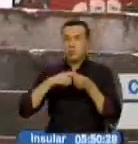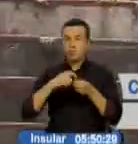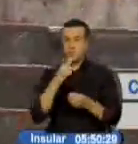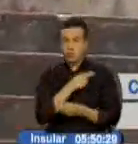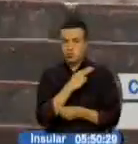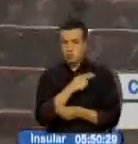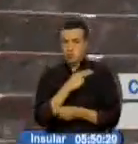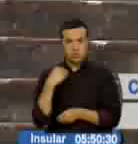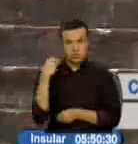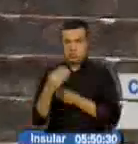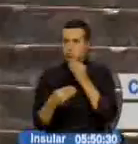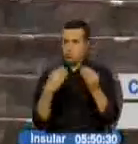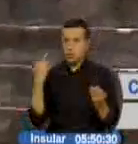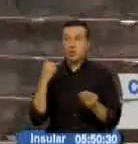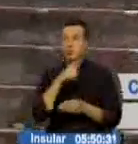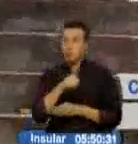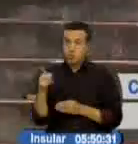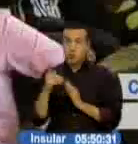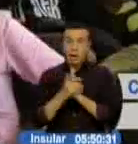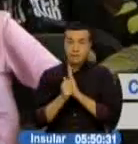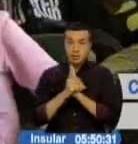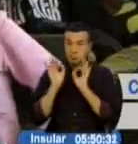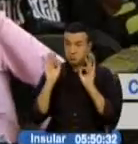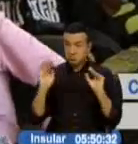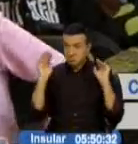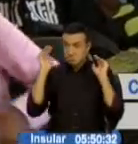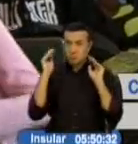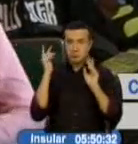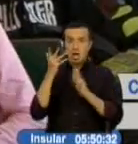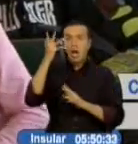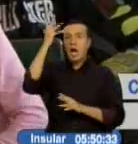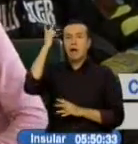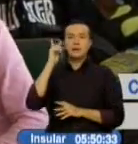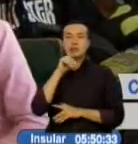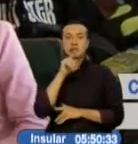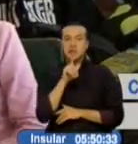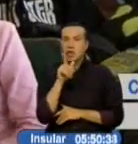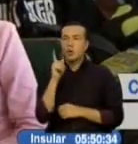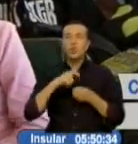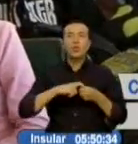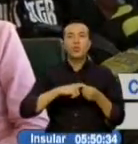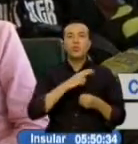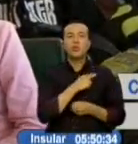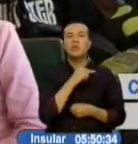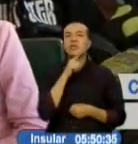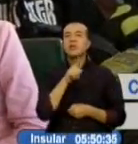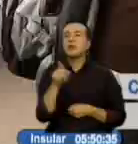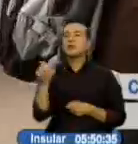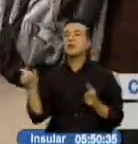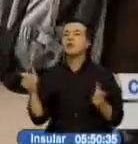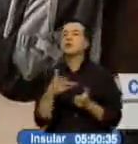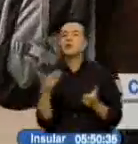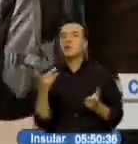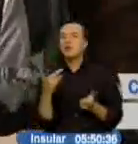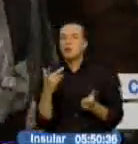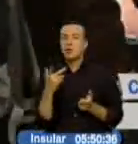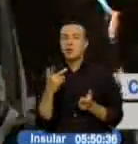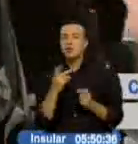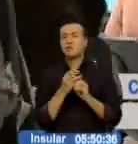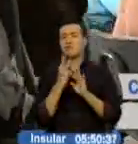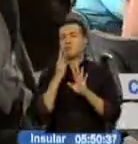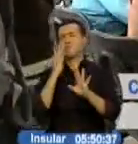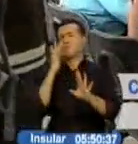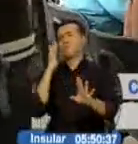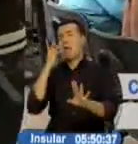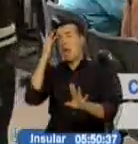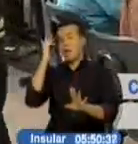universitarios sean entregados en base a méritos y superar la época en la que quienes aspiraban a entrar a la universidad tenían que hacer largas